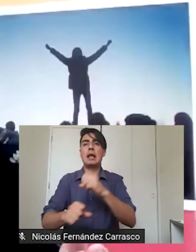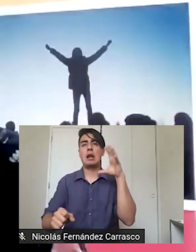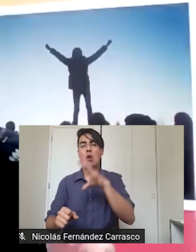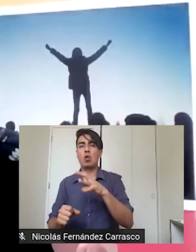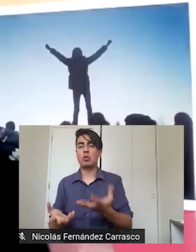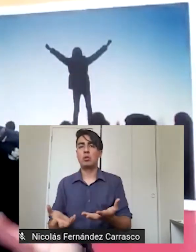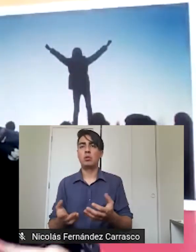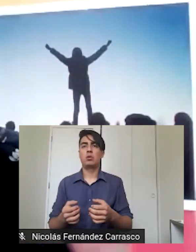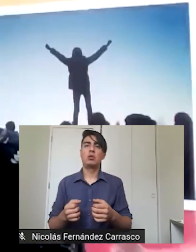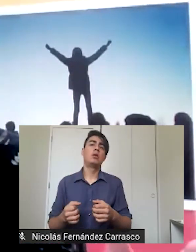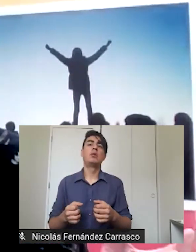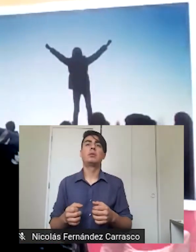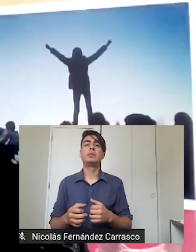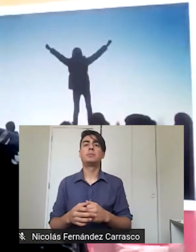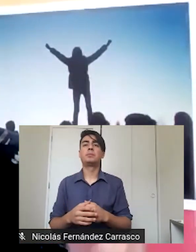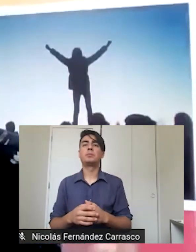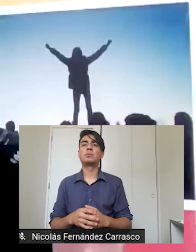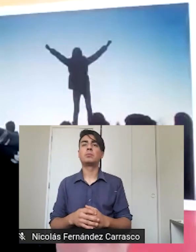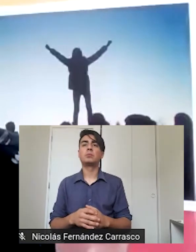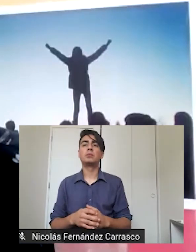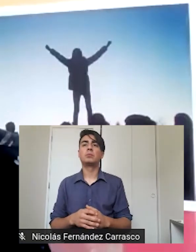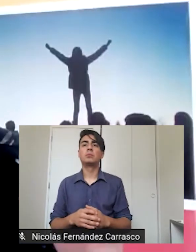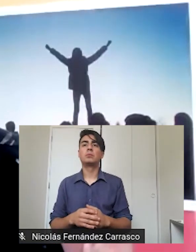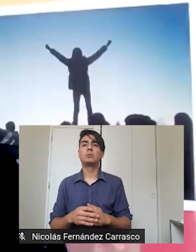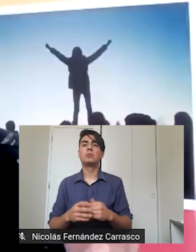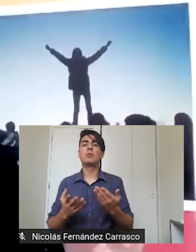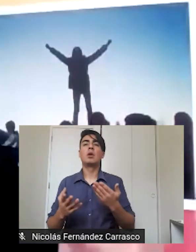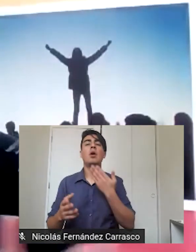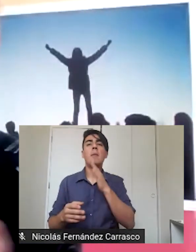consideración, no sé, si esta persona es más